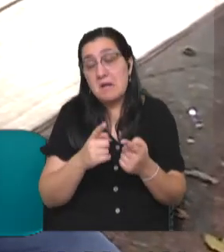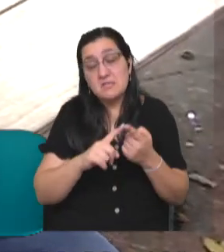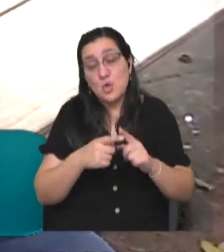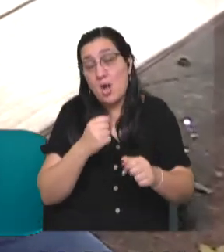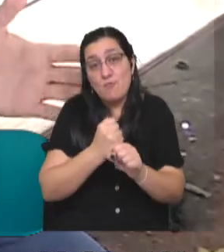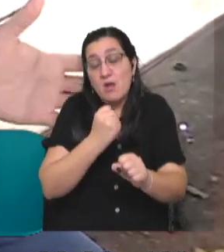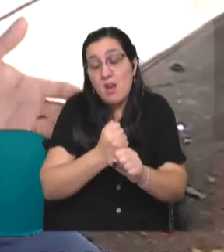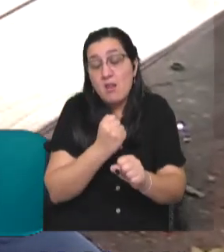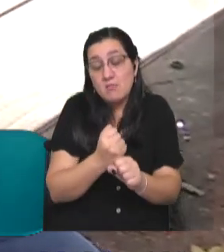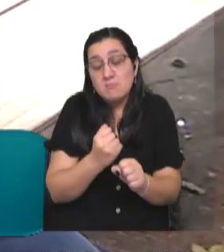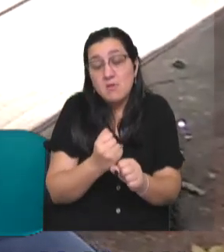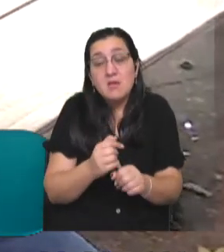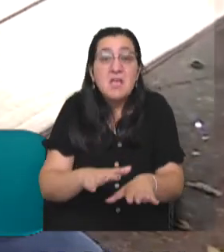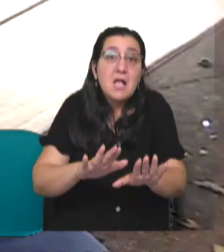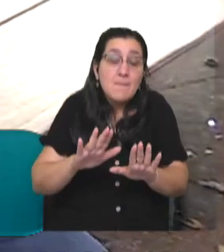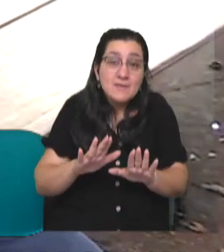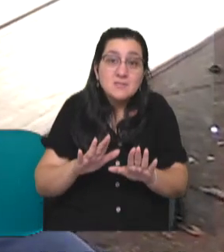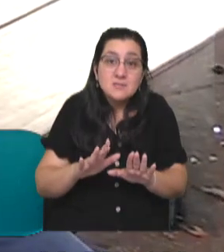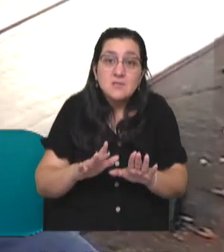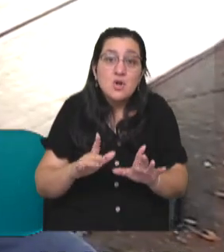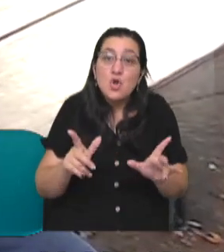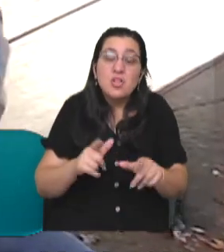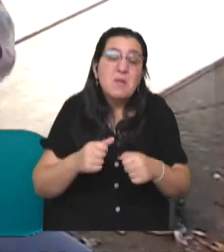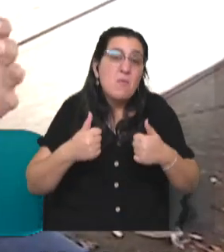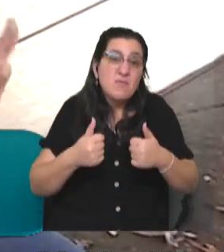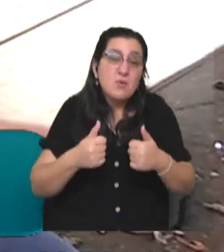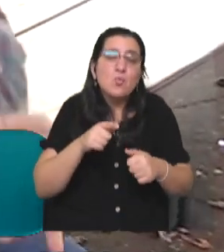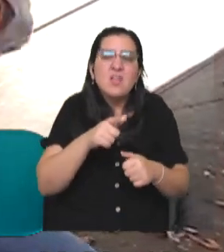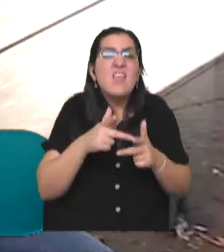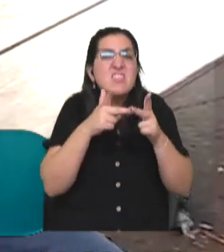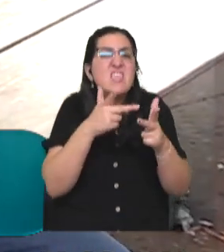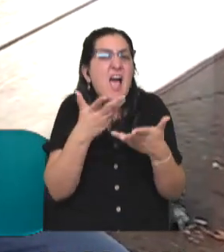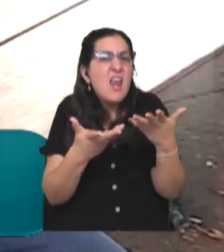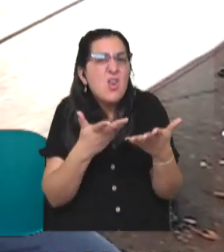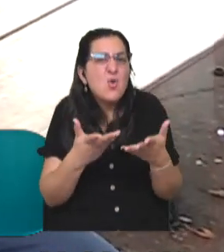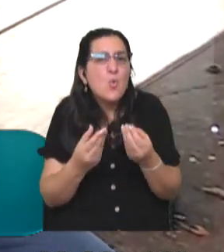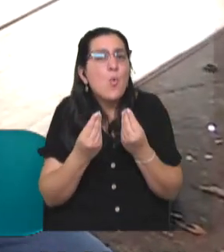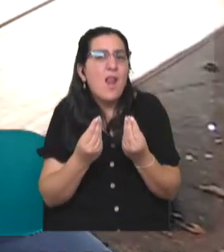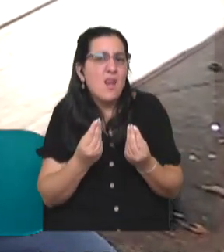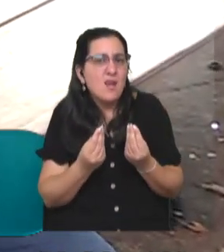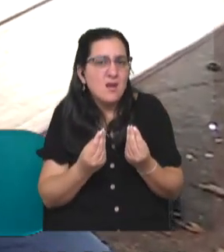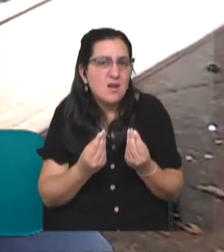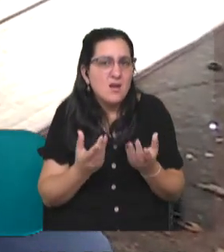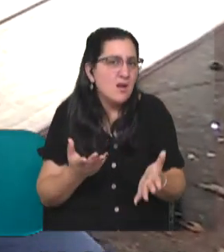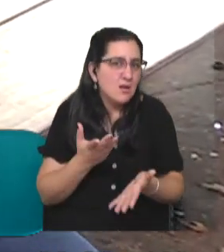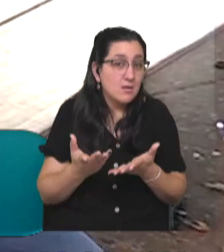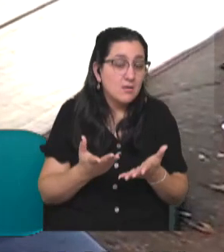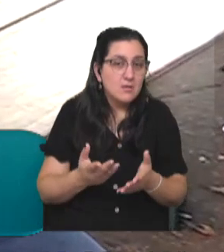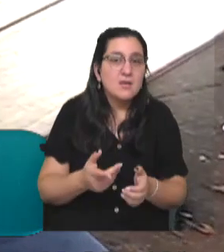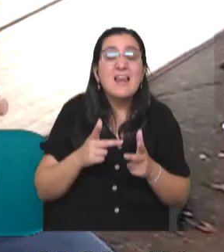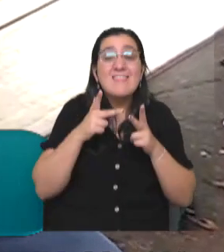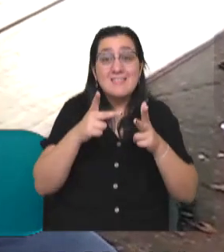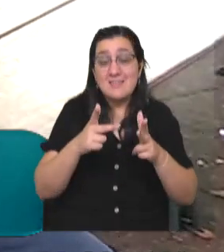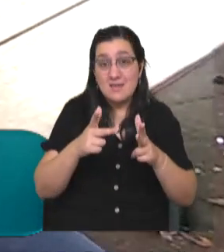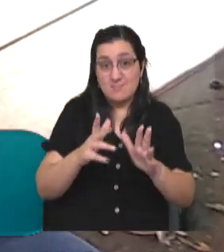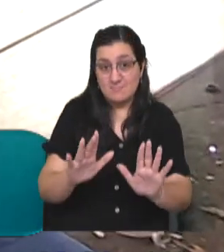encargado, lo que sea, que de repente no terminamos de la mejor manera? ¿Le diríamos algo? ¿No le diríamos nada? ¿Qué apreciación a la distancia en el